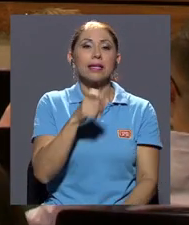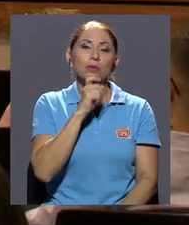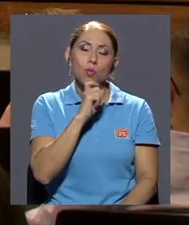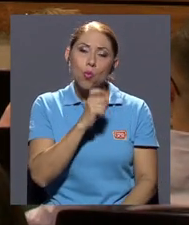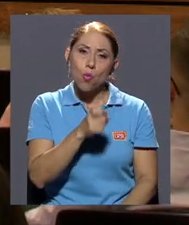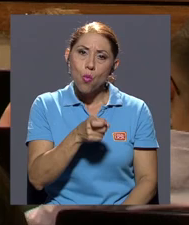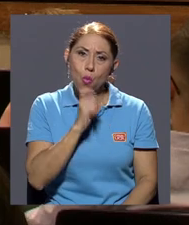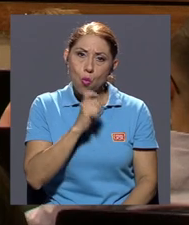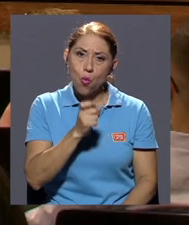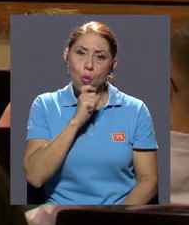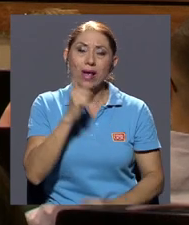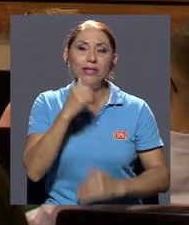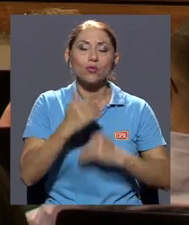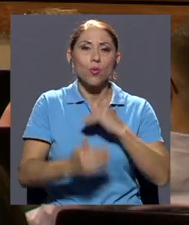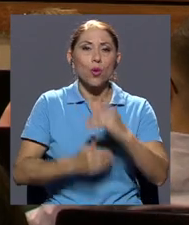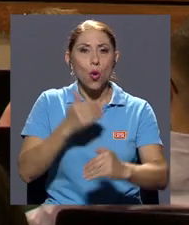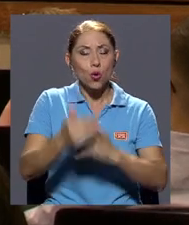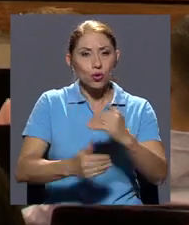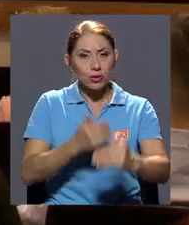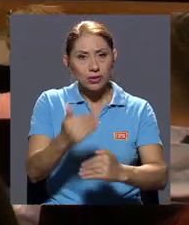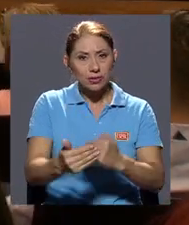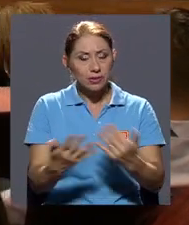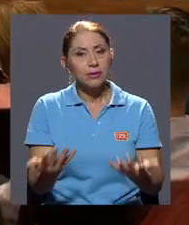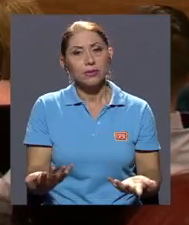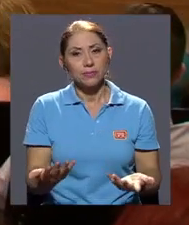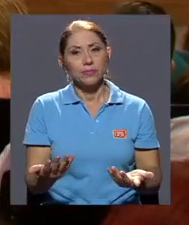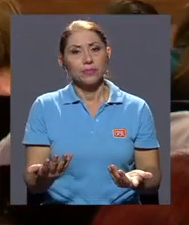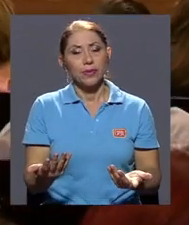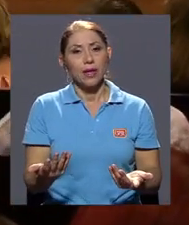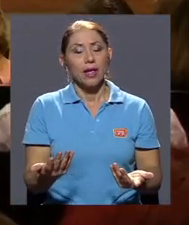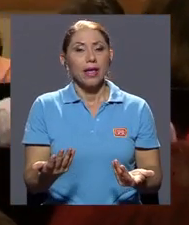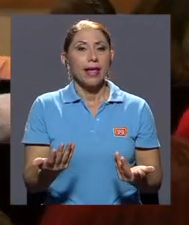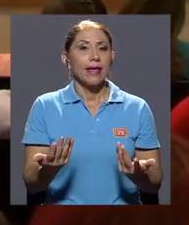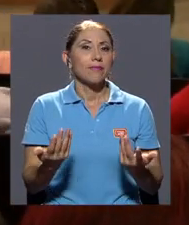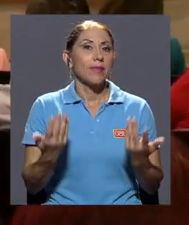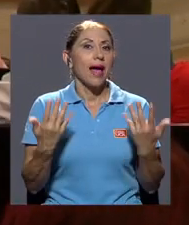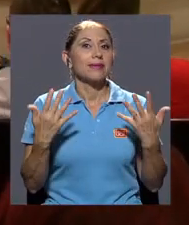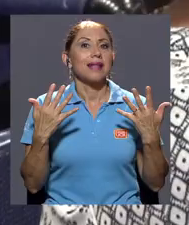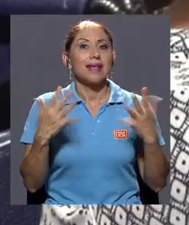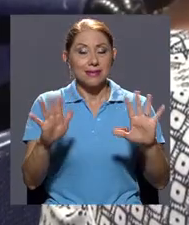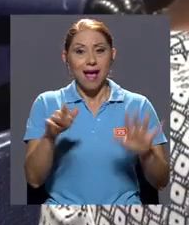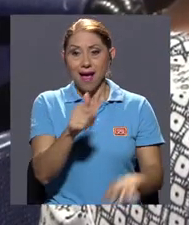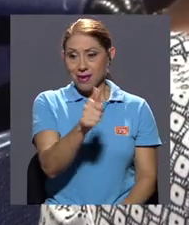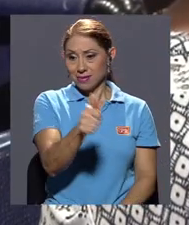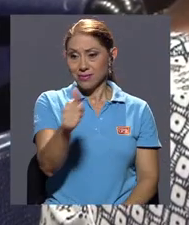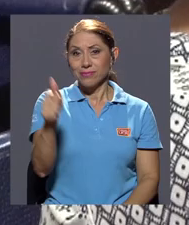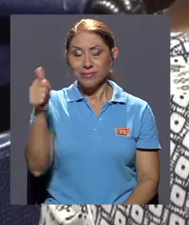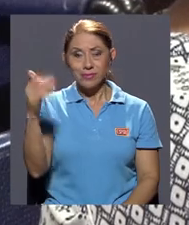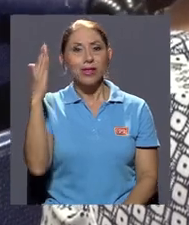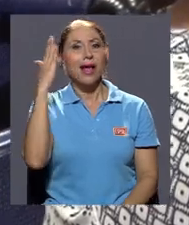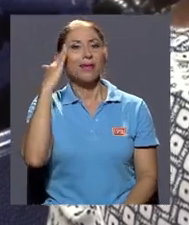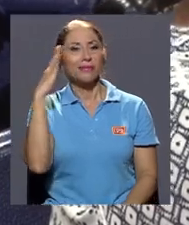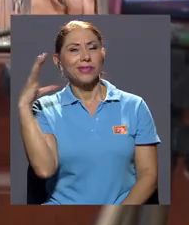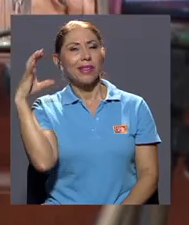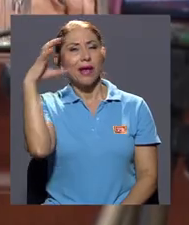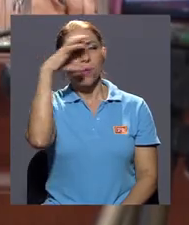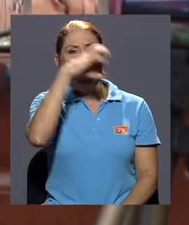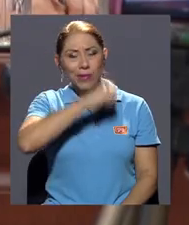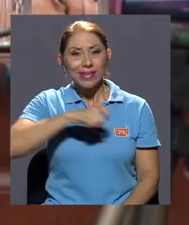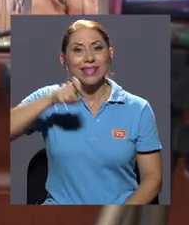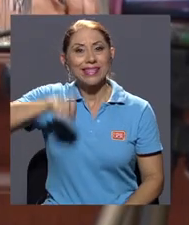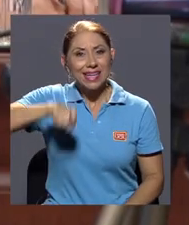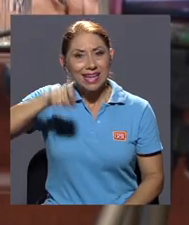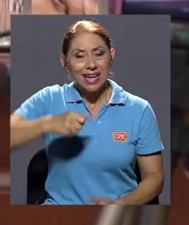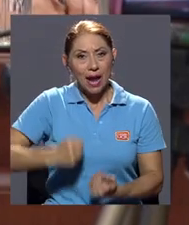un proceso, ¿verdad? Y hasta que son conscientes de que requieren de este tipo de apoyo,